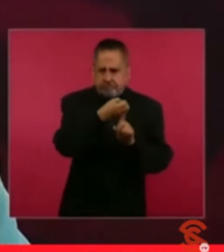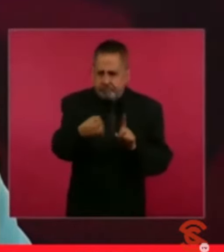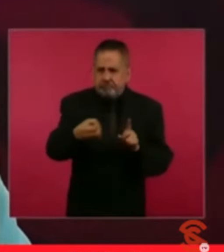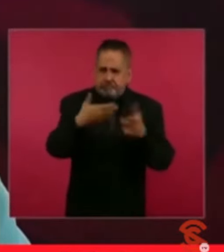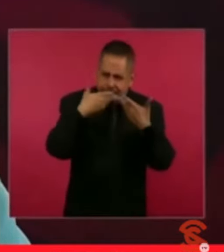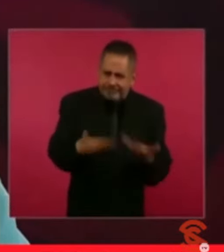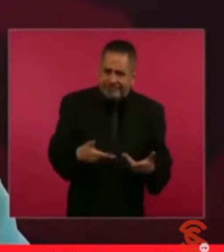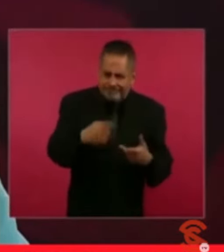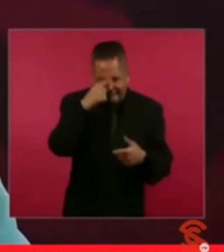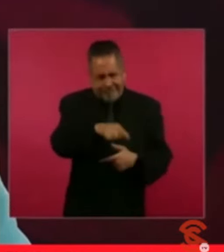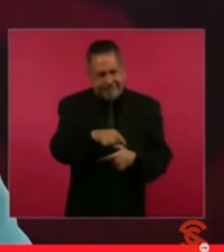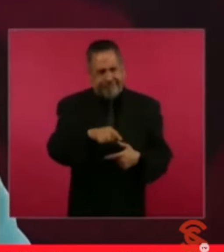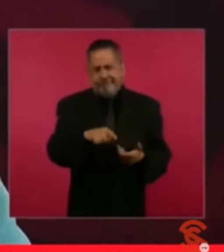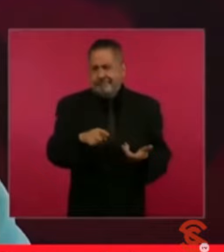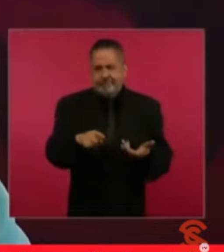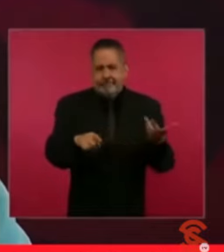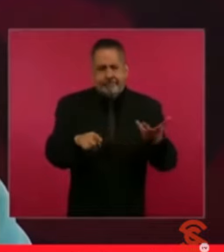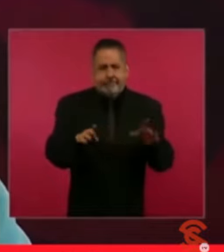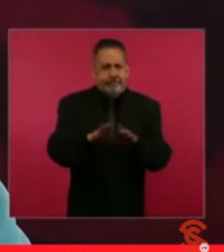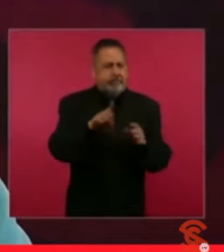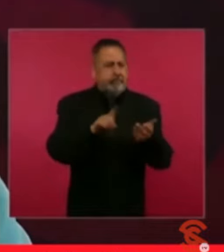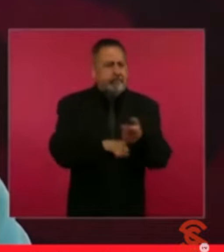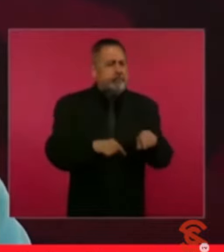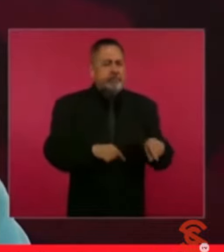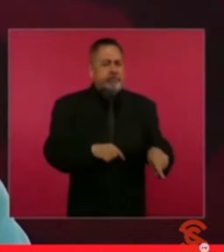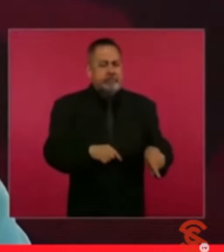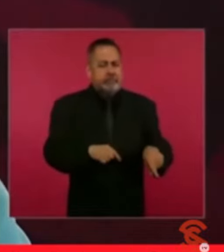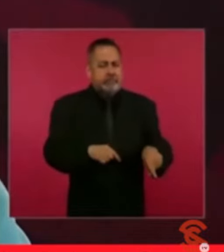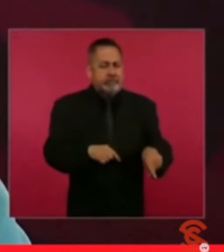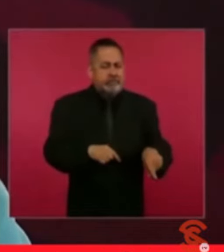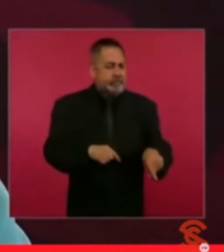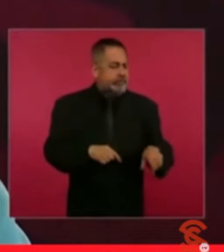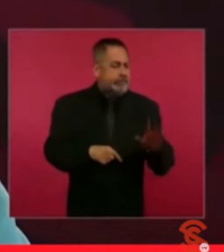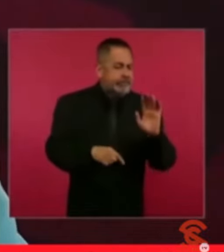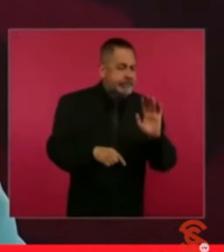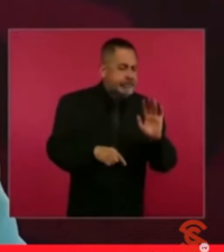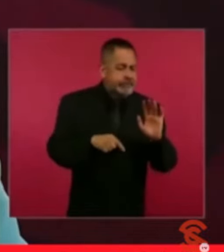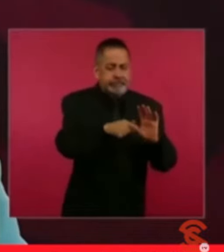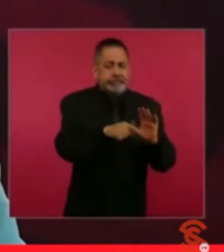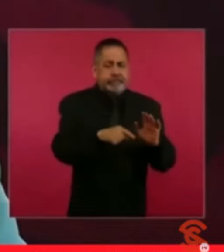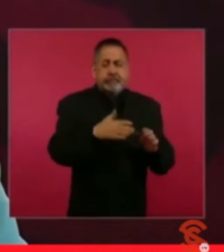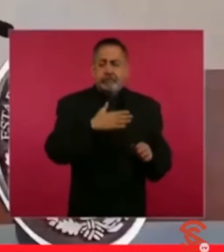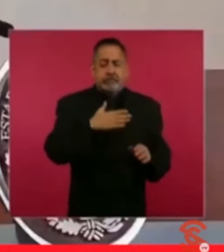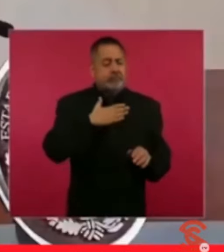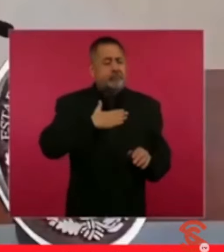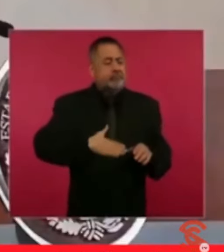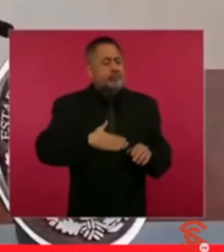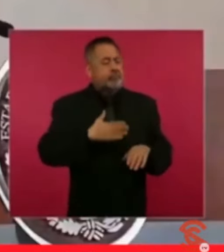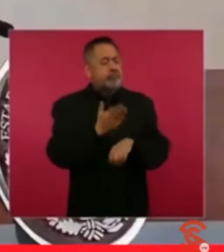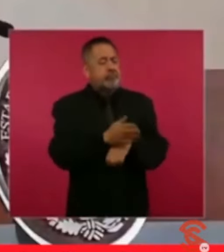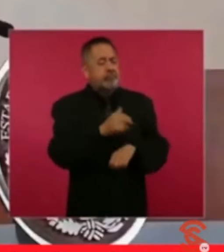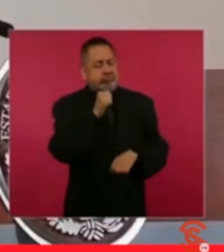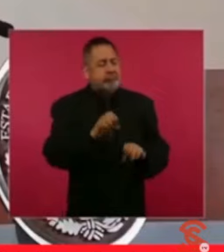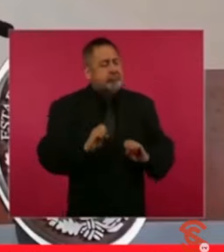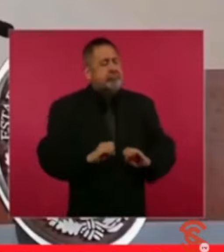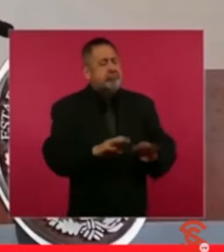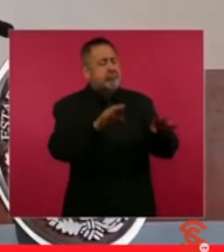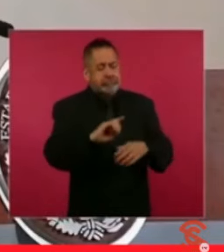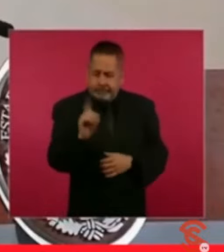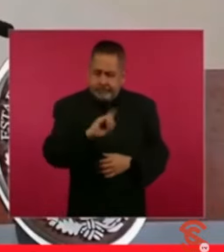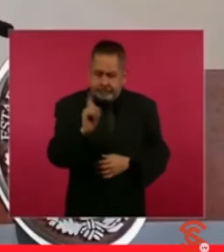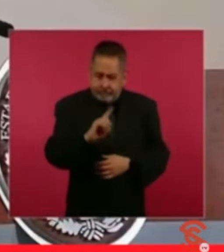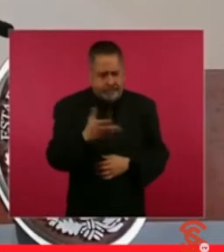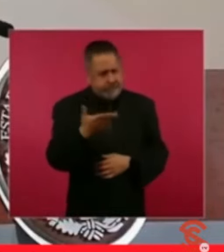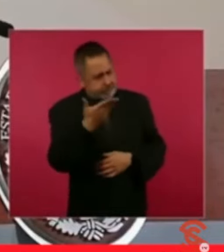necesarias para evitar que se sustraiga, que se sustrajera de la justicia. Ante ello, el